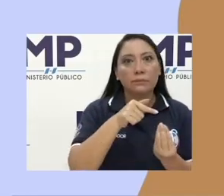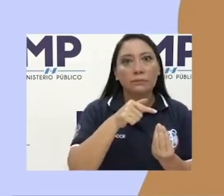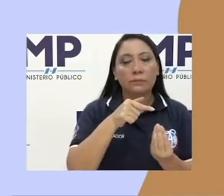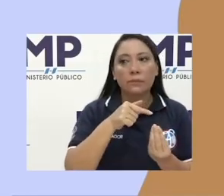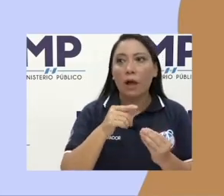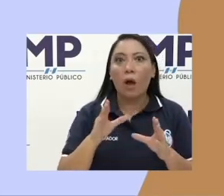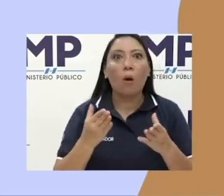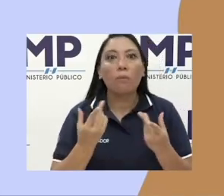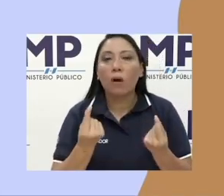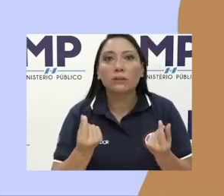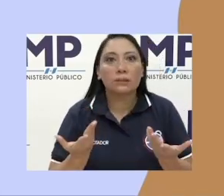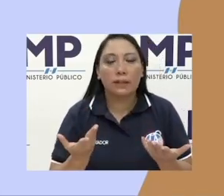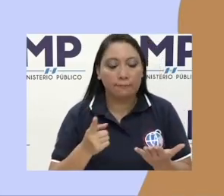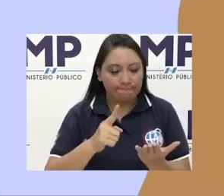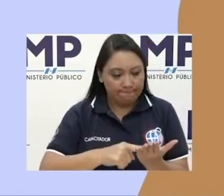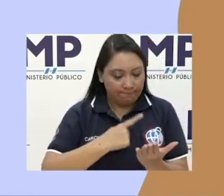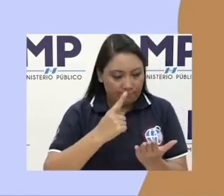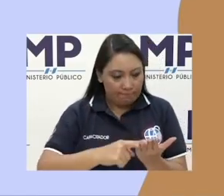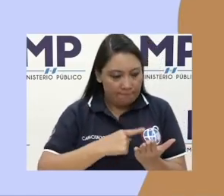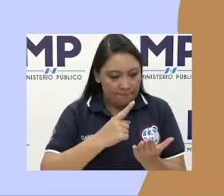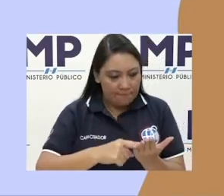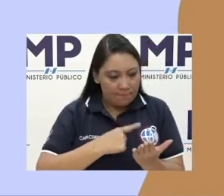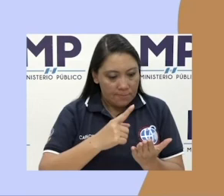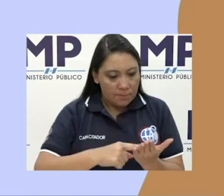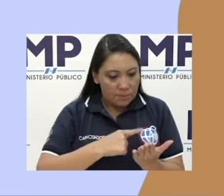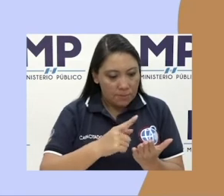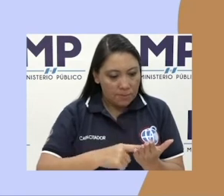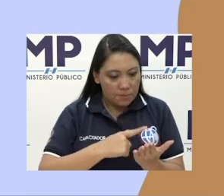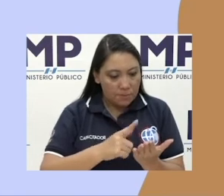familia. Y no sé cómo.